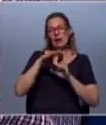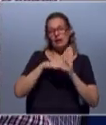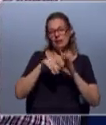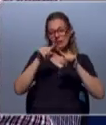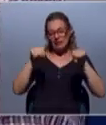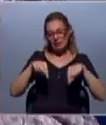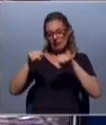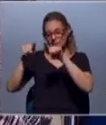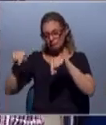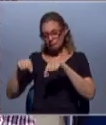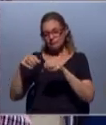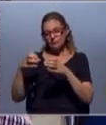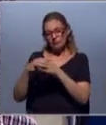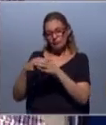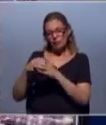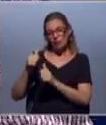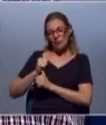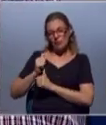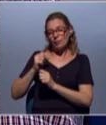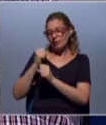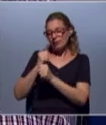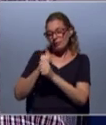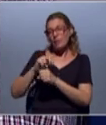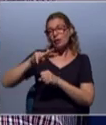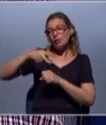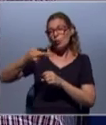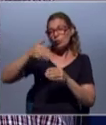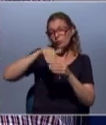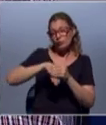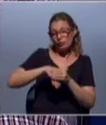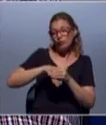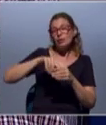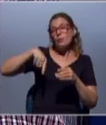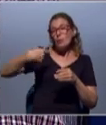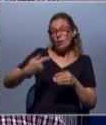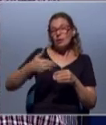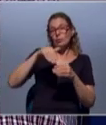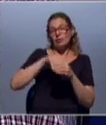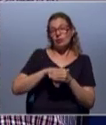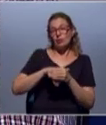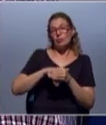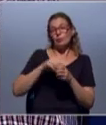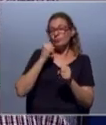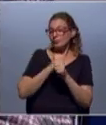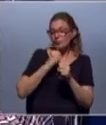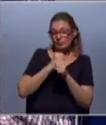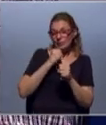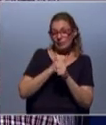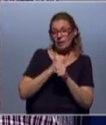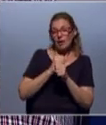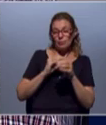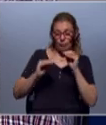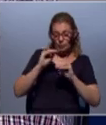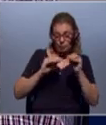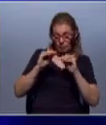de cabildo se dedican a trabajar para el ballottage y luego de pasado al ballottage se está éxitos hemos dedicado al armado del